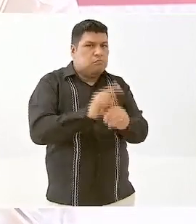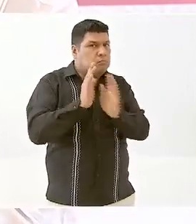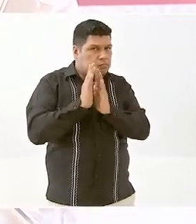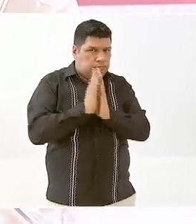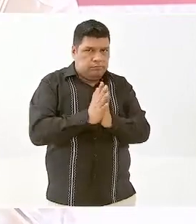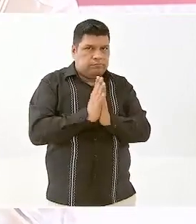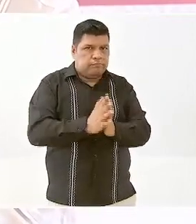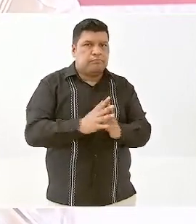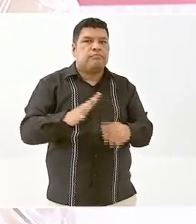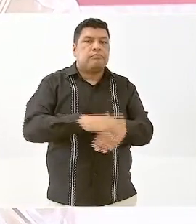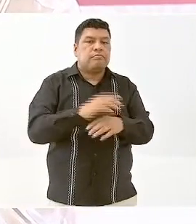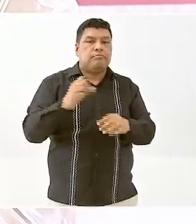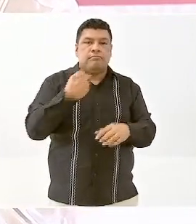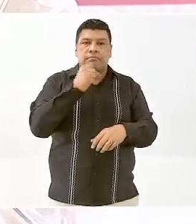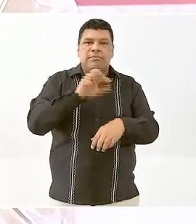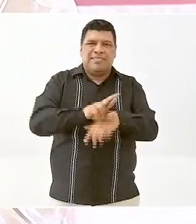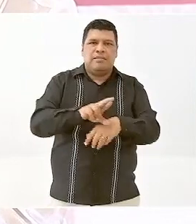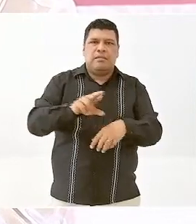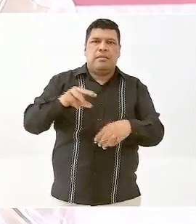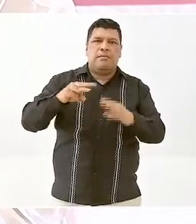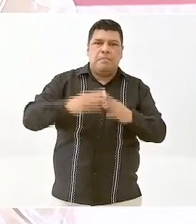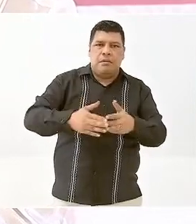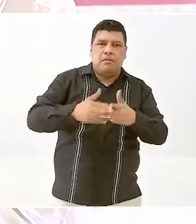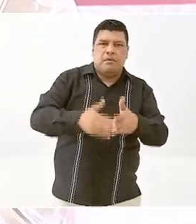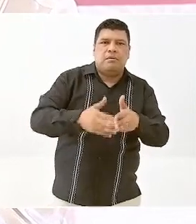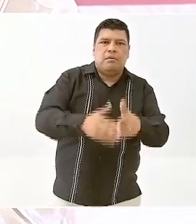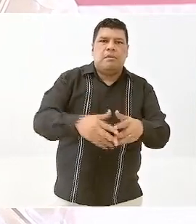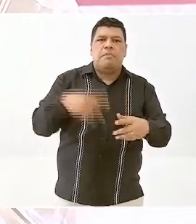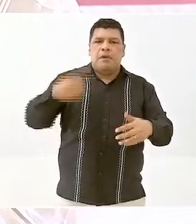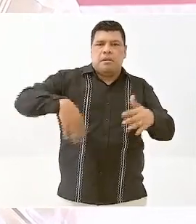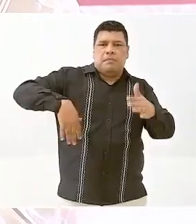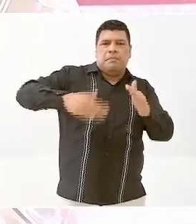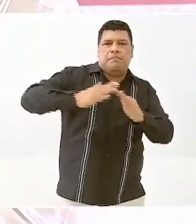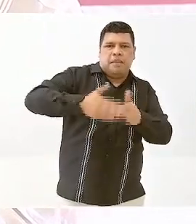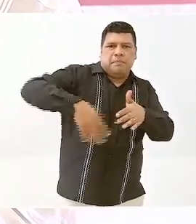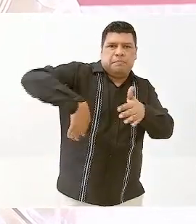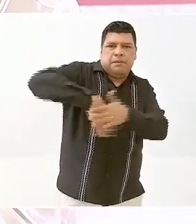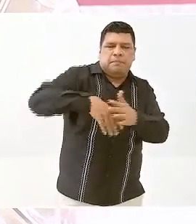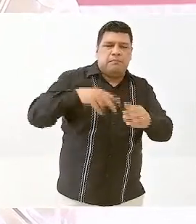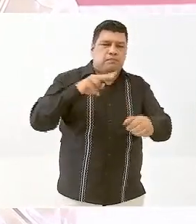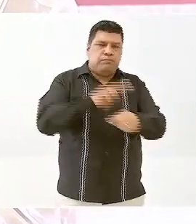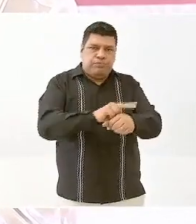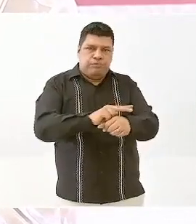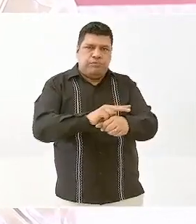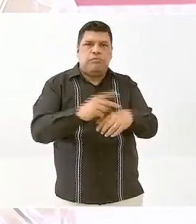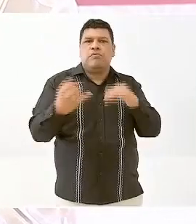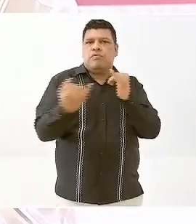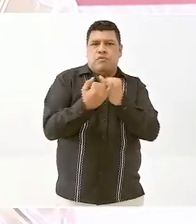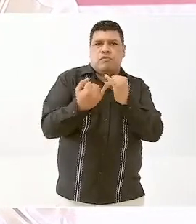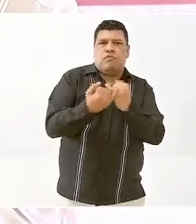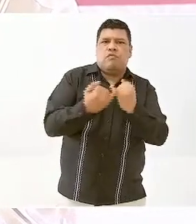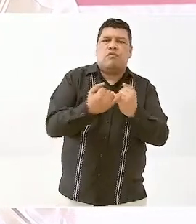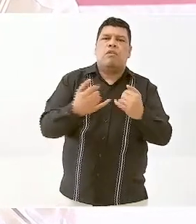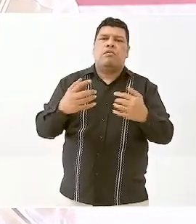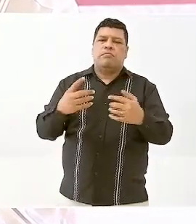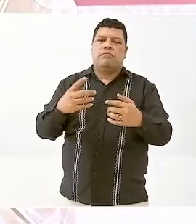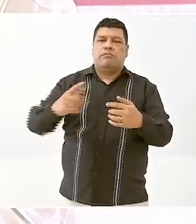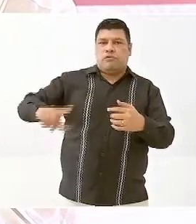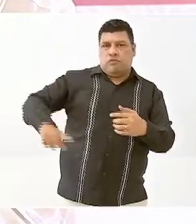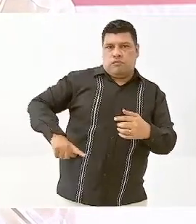la Secretaría de Marina, que cuide los puertos y de los